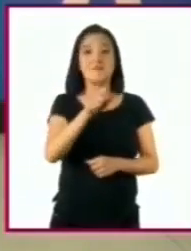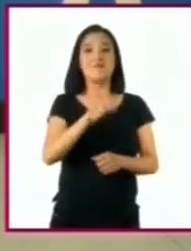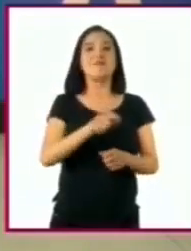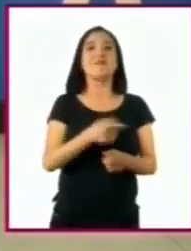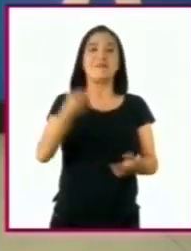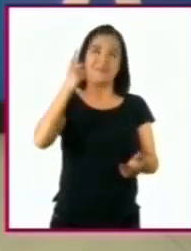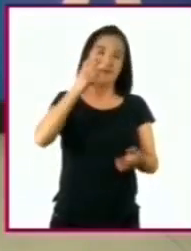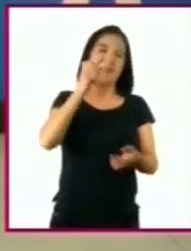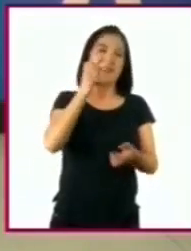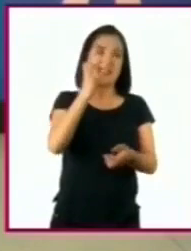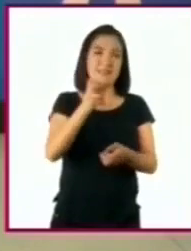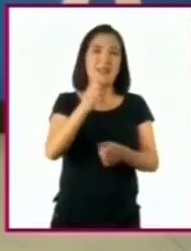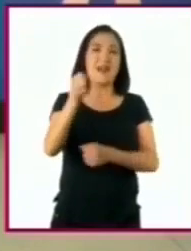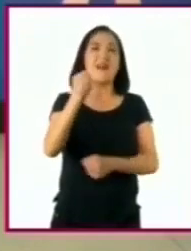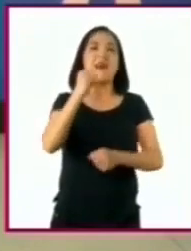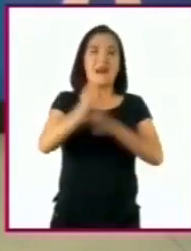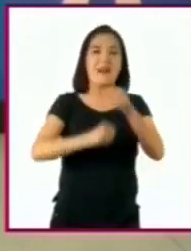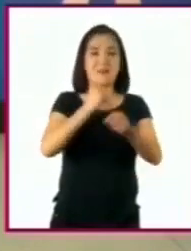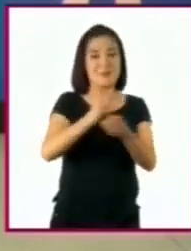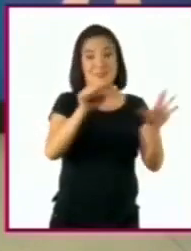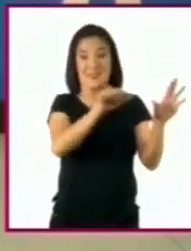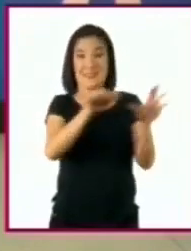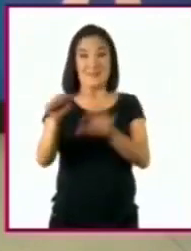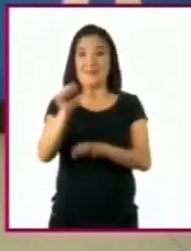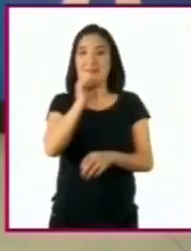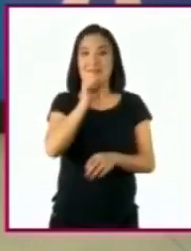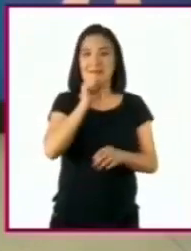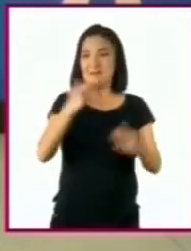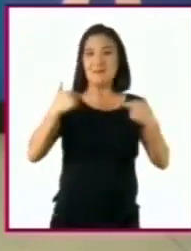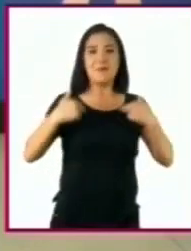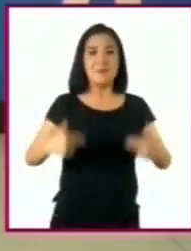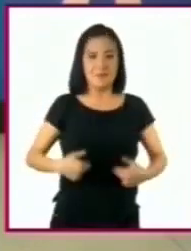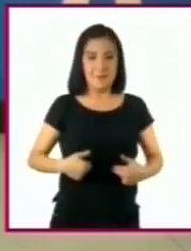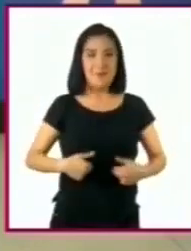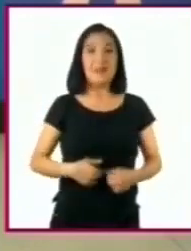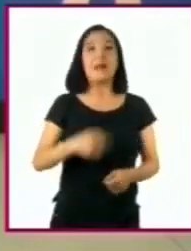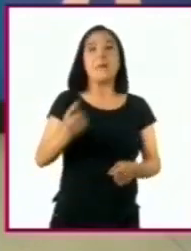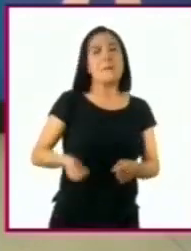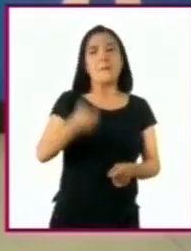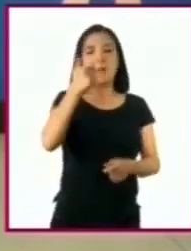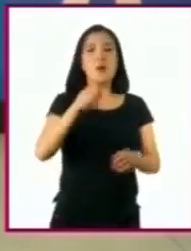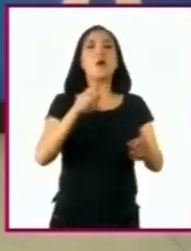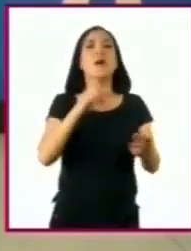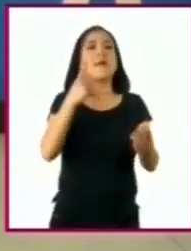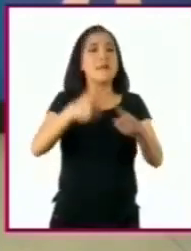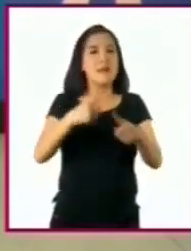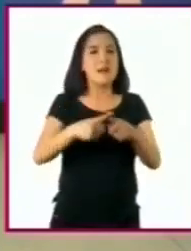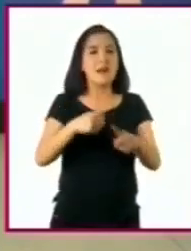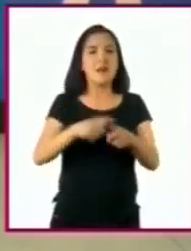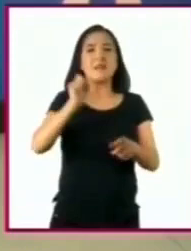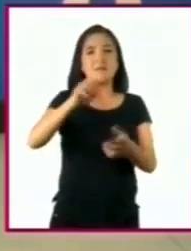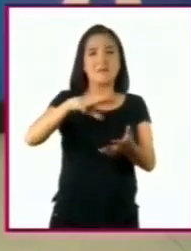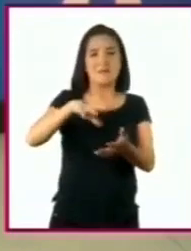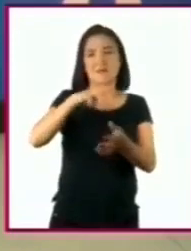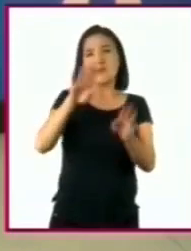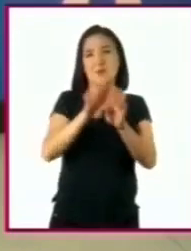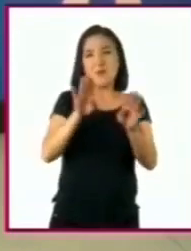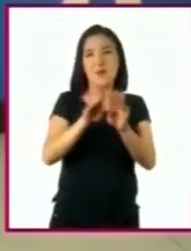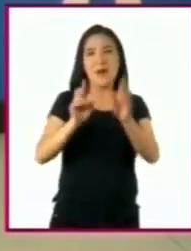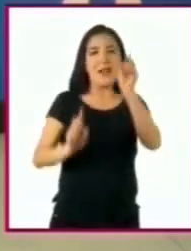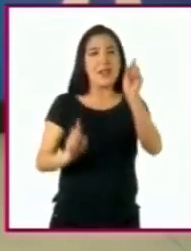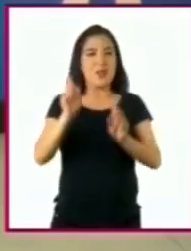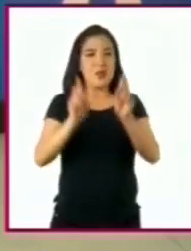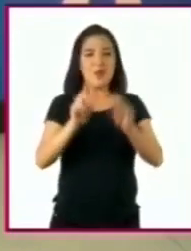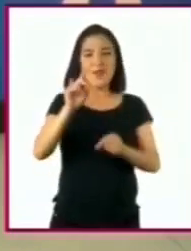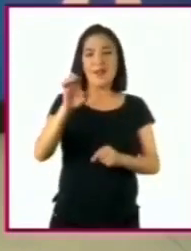año 600 antes de nuestra era, el primer individuo a quien se atribuye haber utilizado el método deductivo para demostrar